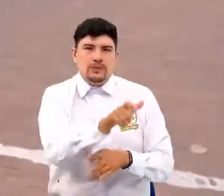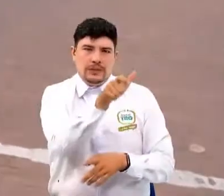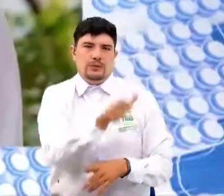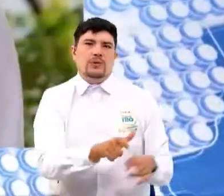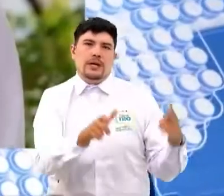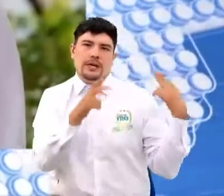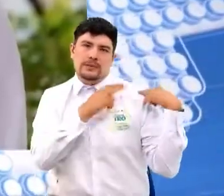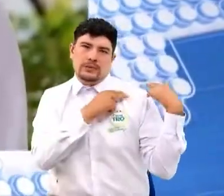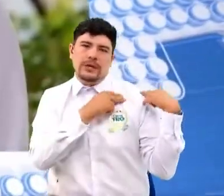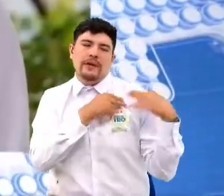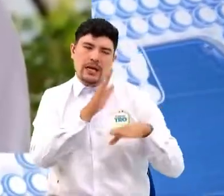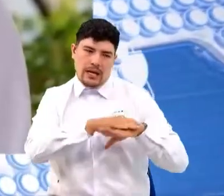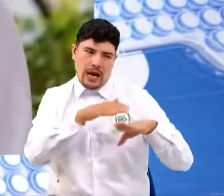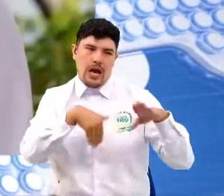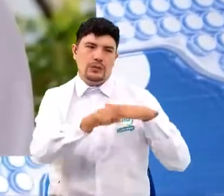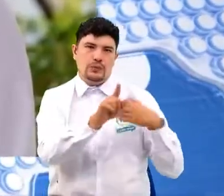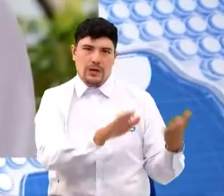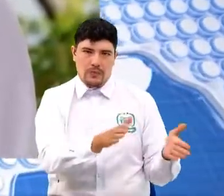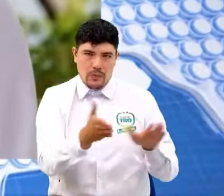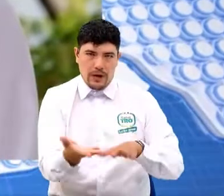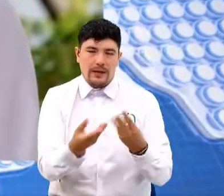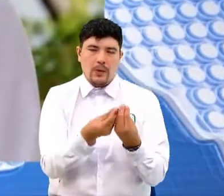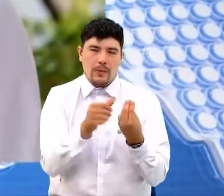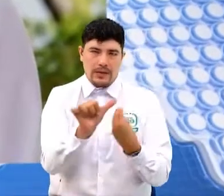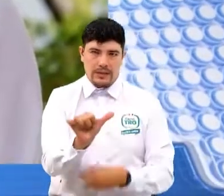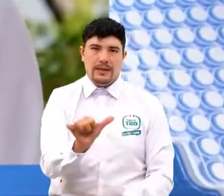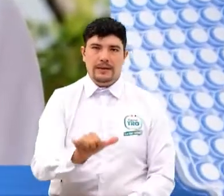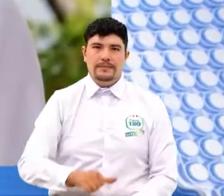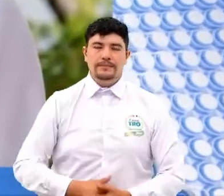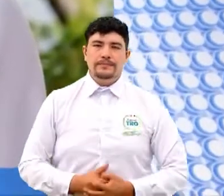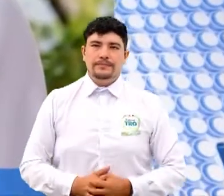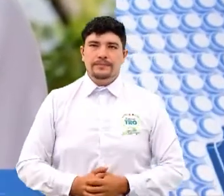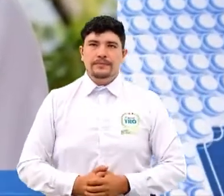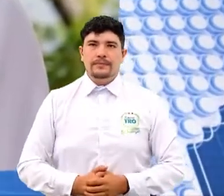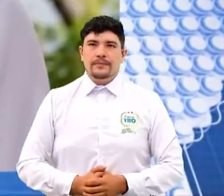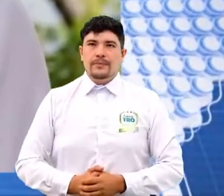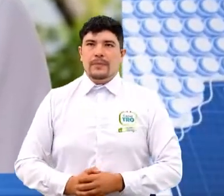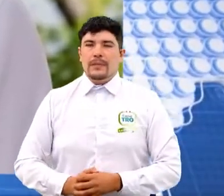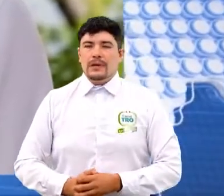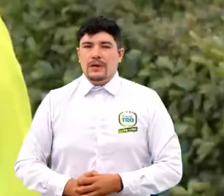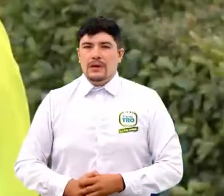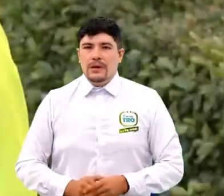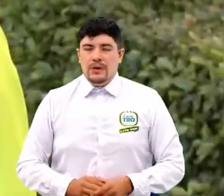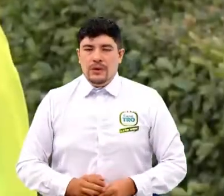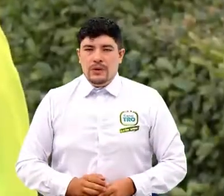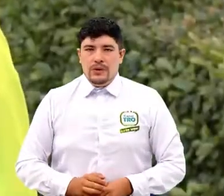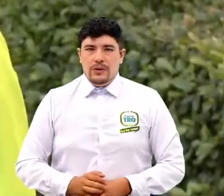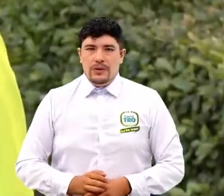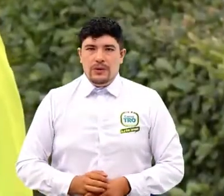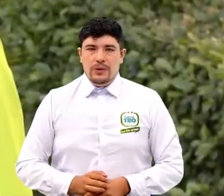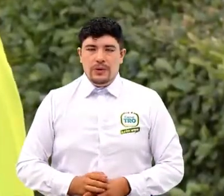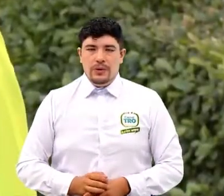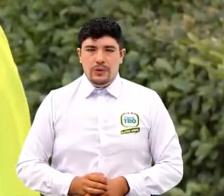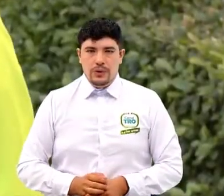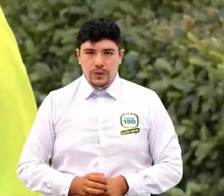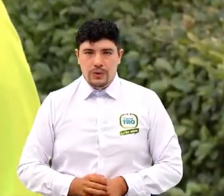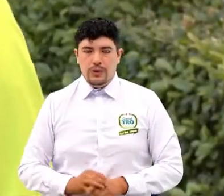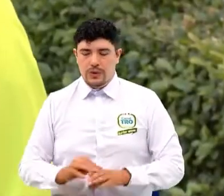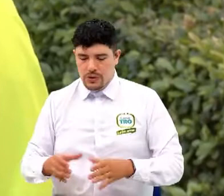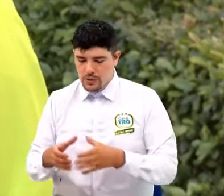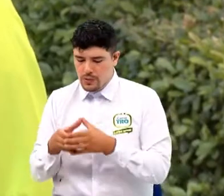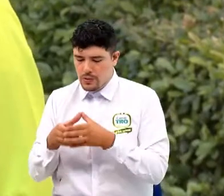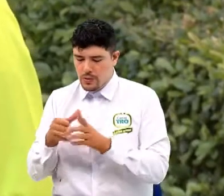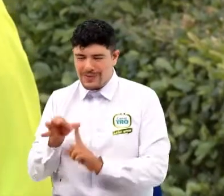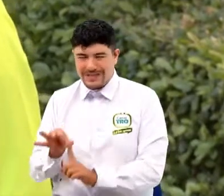situación que llevó al fallecimiento de nuestra compañera y funcionaria del Canal TRO. Hemos conformado una cápsula, un equipo investigativo